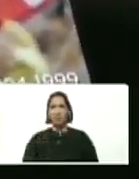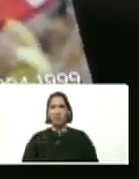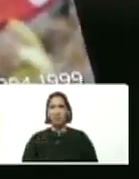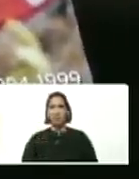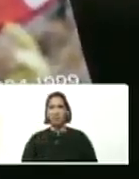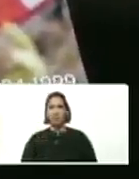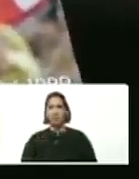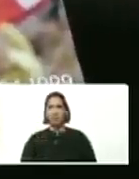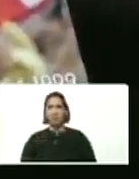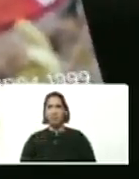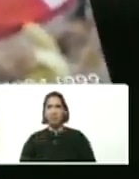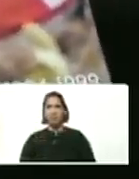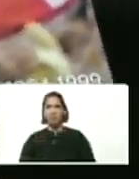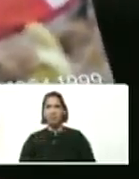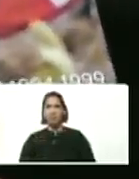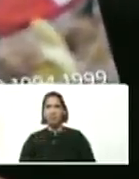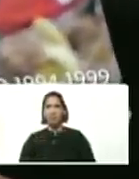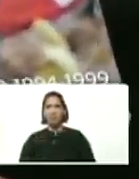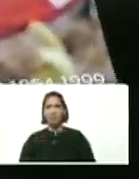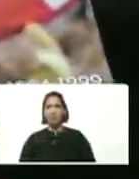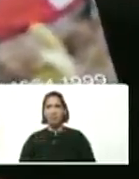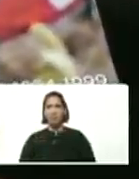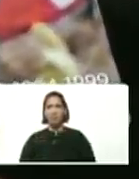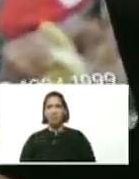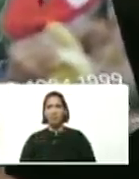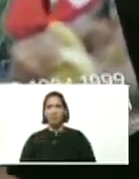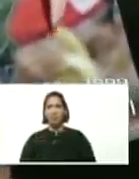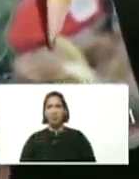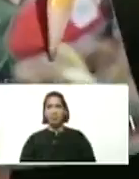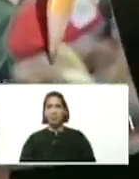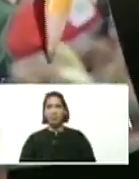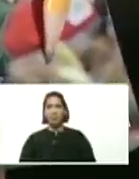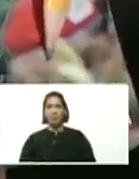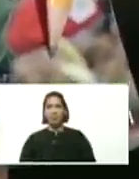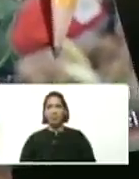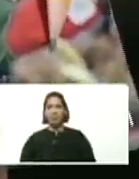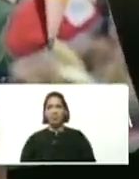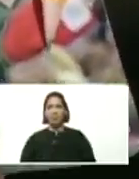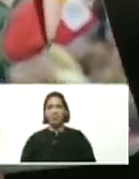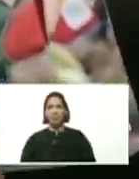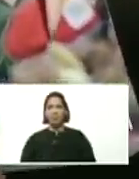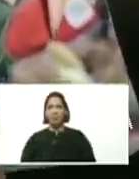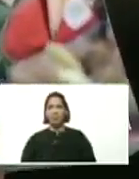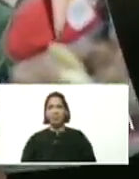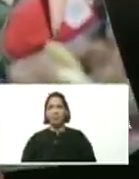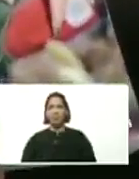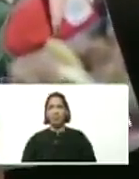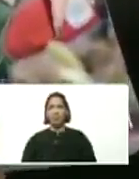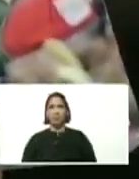Diosdado. No, oye, ¿por qué lo vas a decir? Ah, perdón, perdón. Vamos a hacer un concurso. Sí, metí la foto.